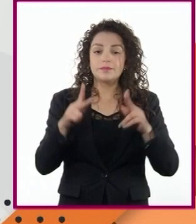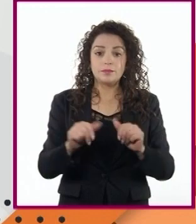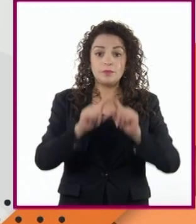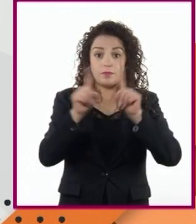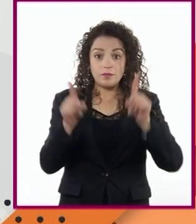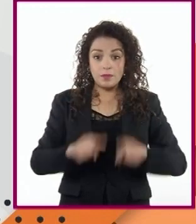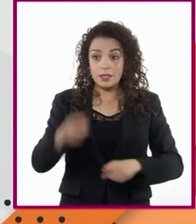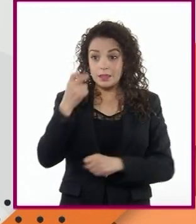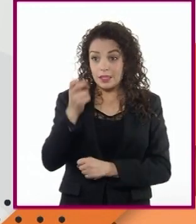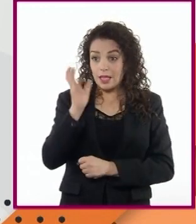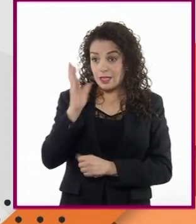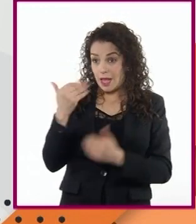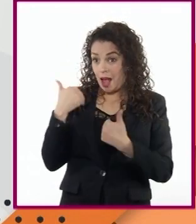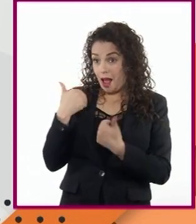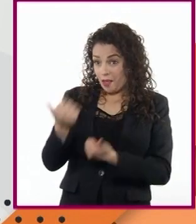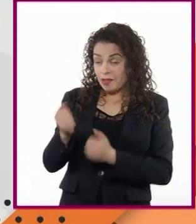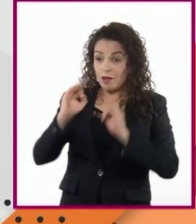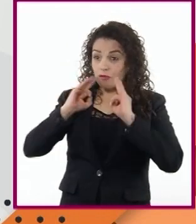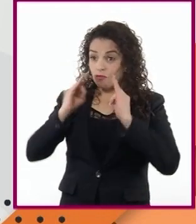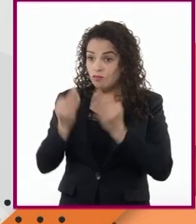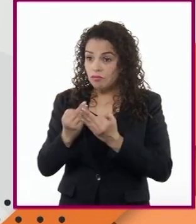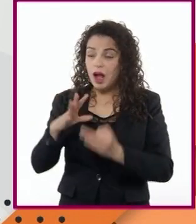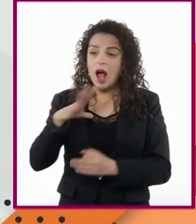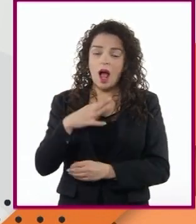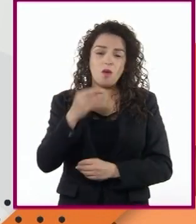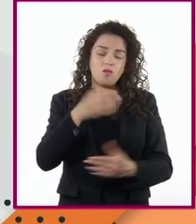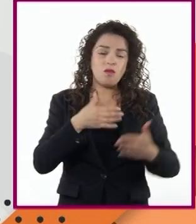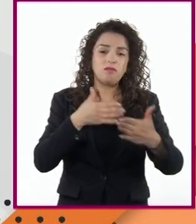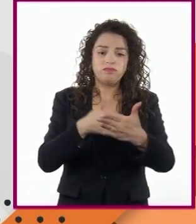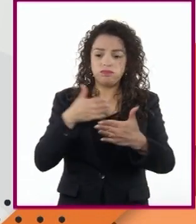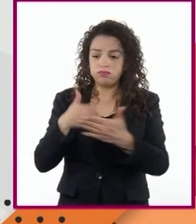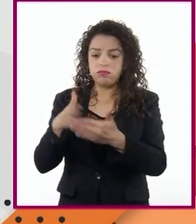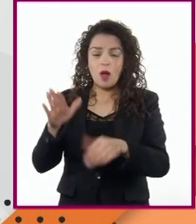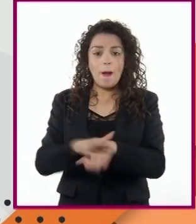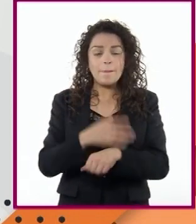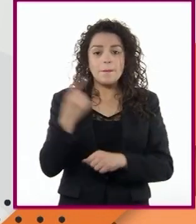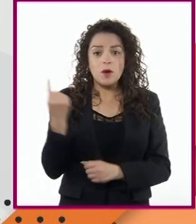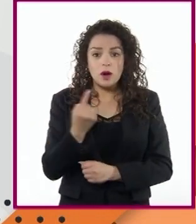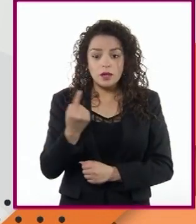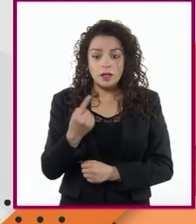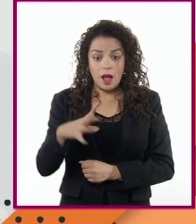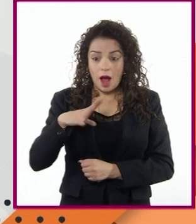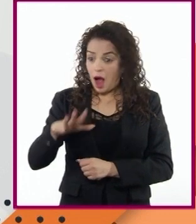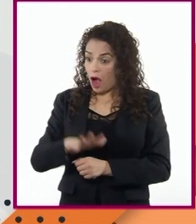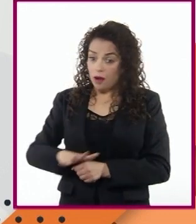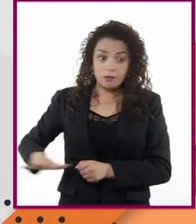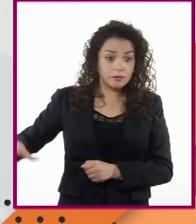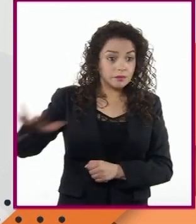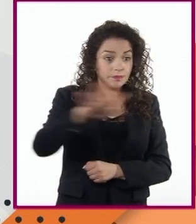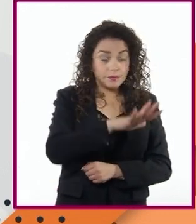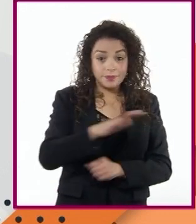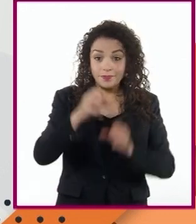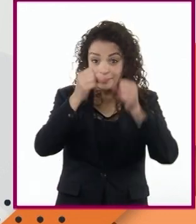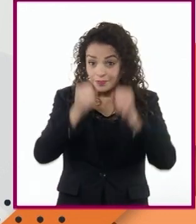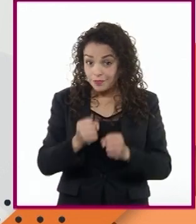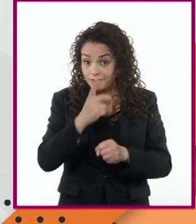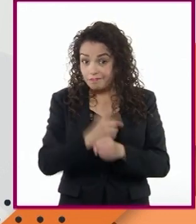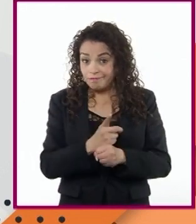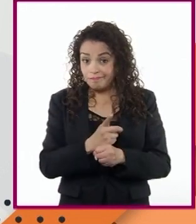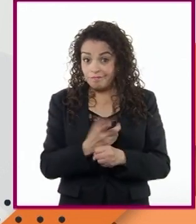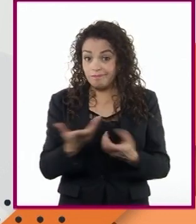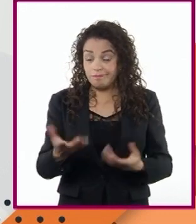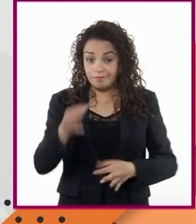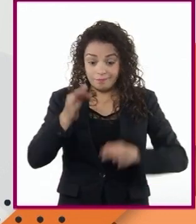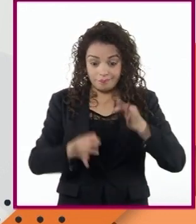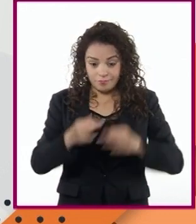esta forma tiene muchas limitaciones, al no implicar necesariamente un entorno más seguro, un aparato judicial capaz de